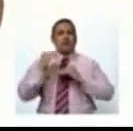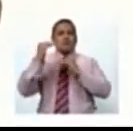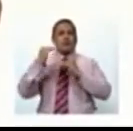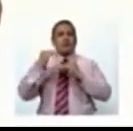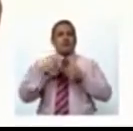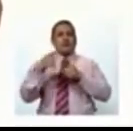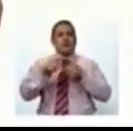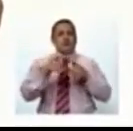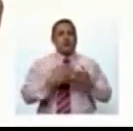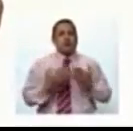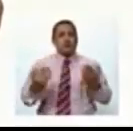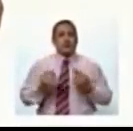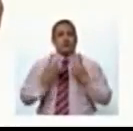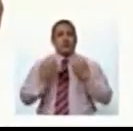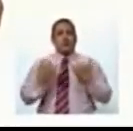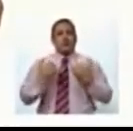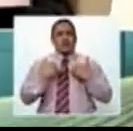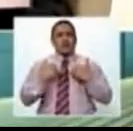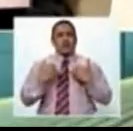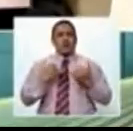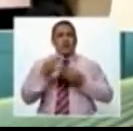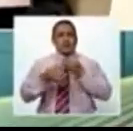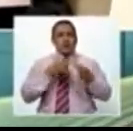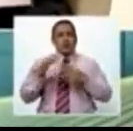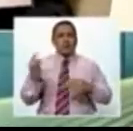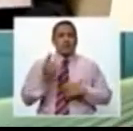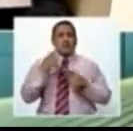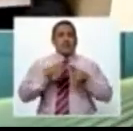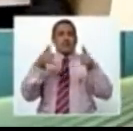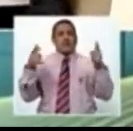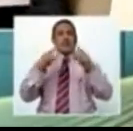fin. Correcto. Tenemos entonces ese primer gran